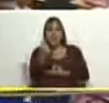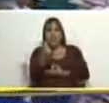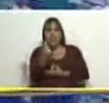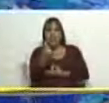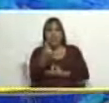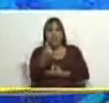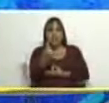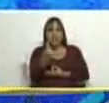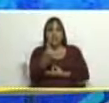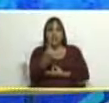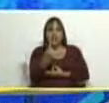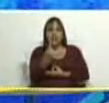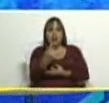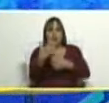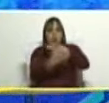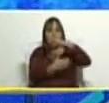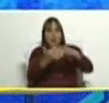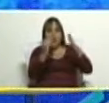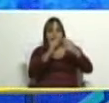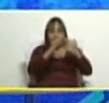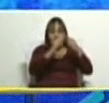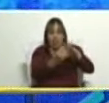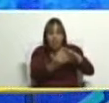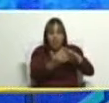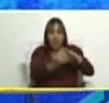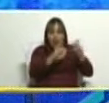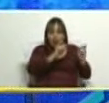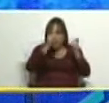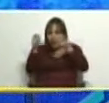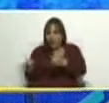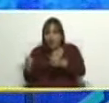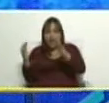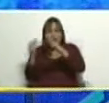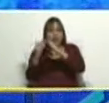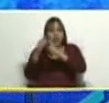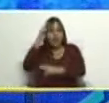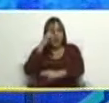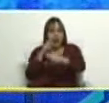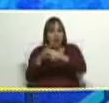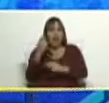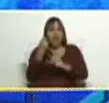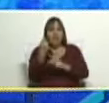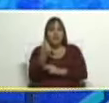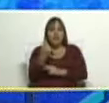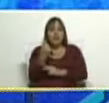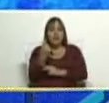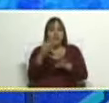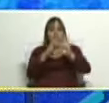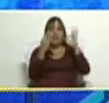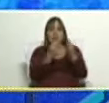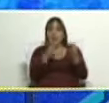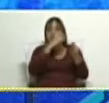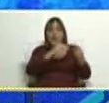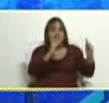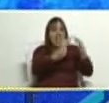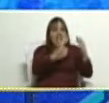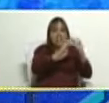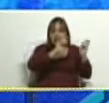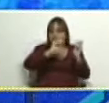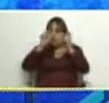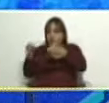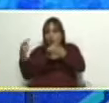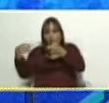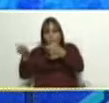situación de riesgo en viviendas dignas, y a las familias que aún están refugiadas. En séptimo